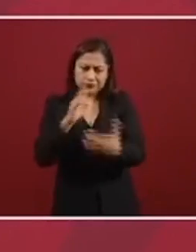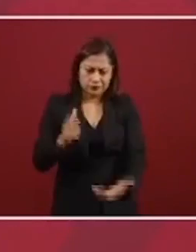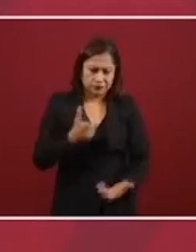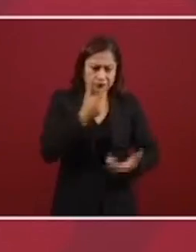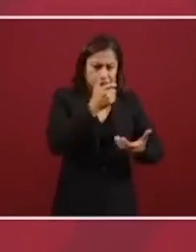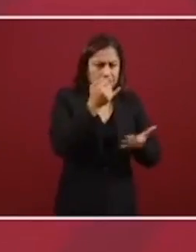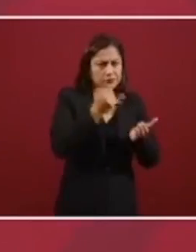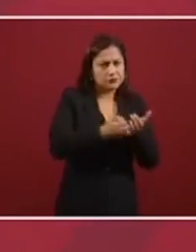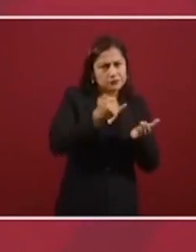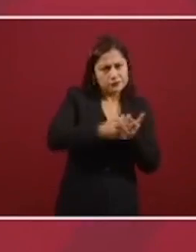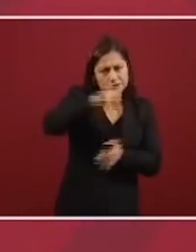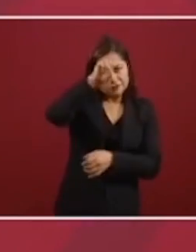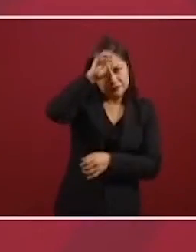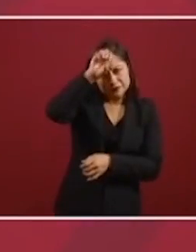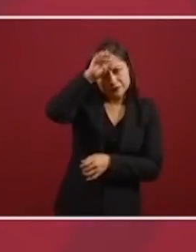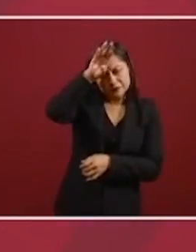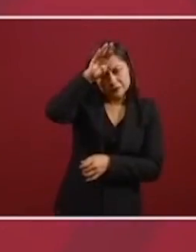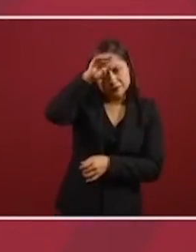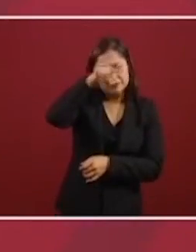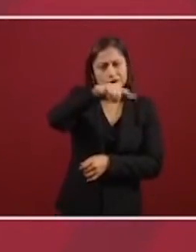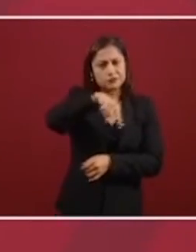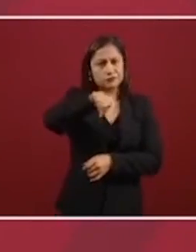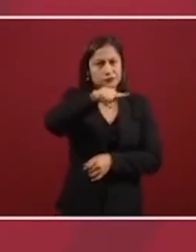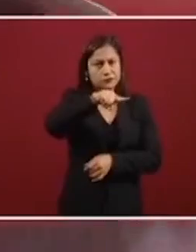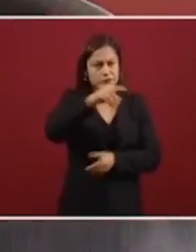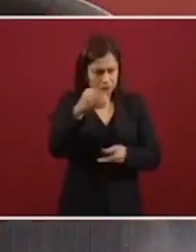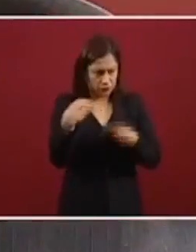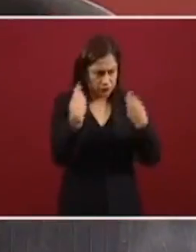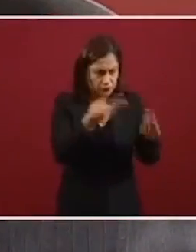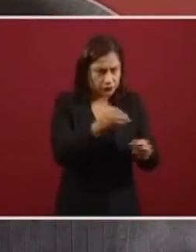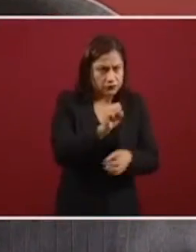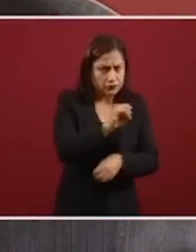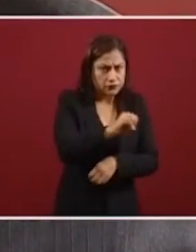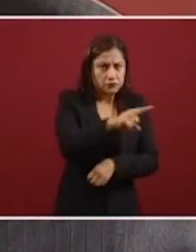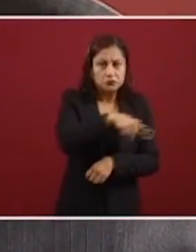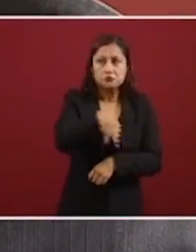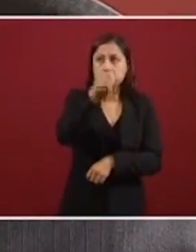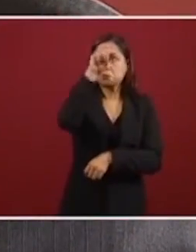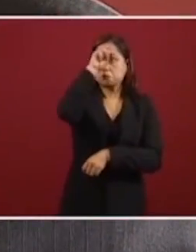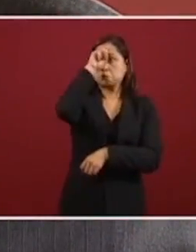y se había llegado nadie sabía